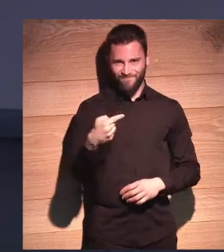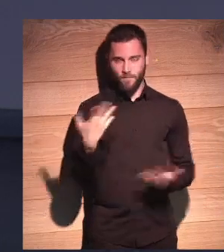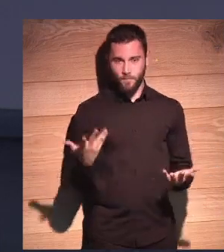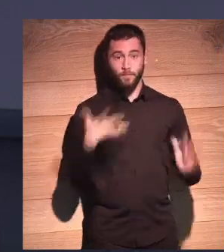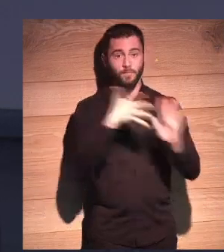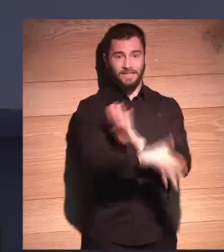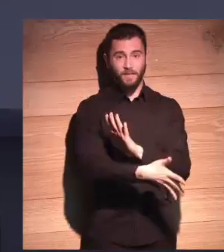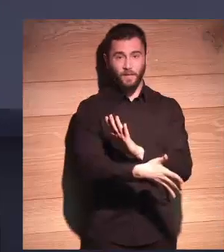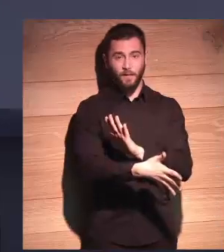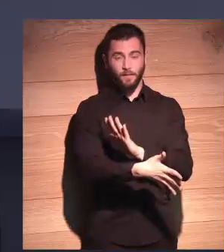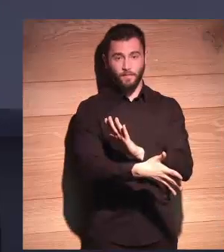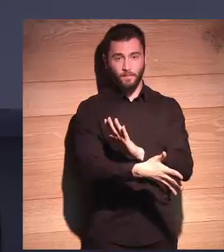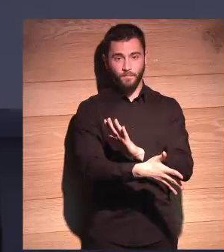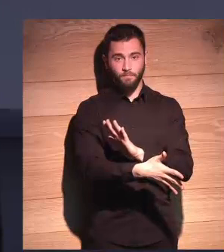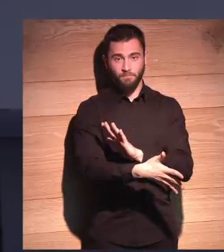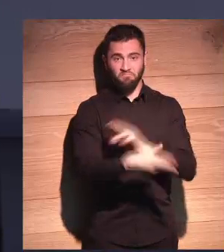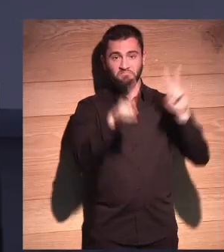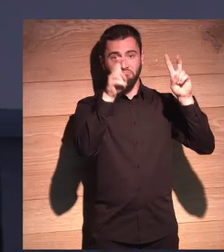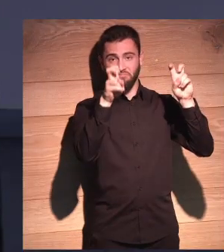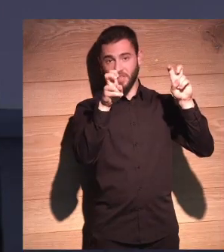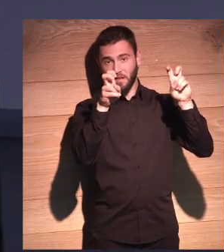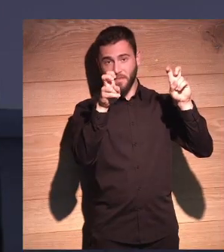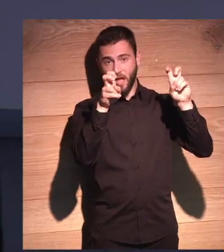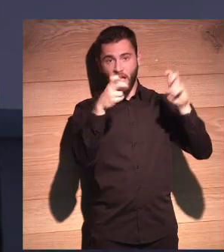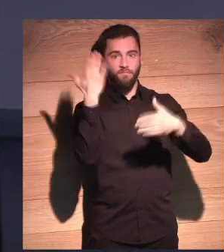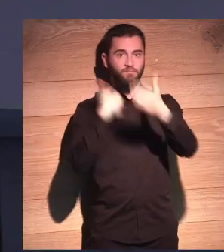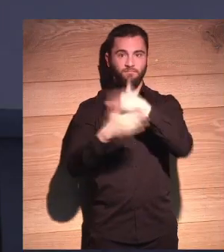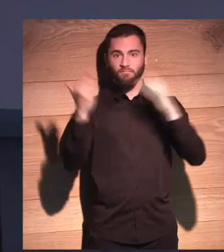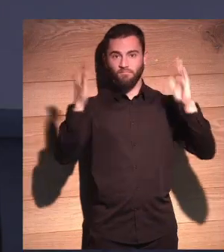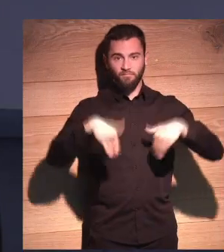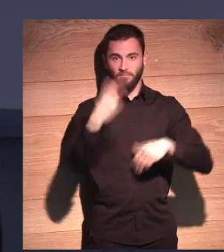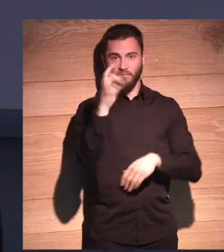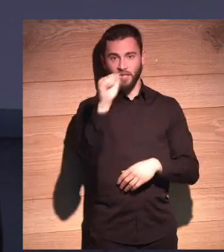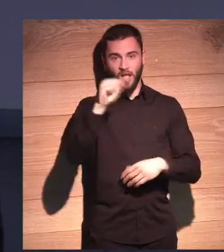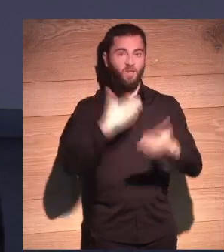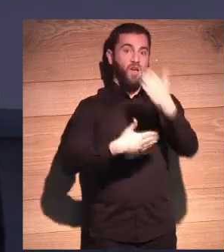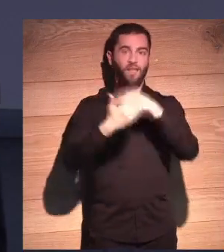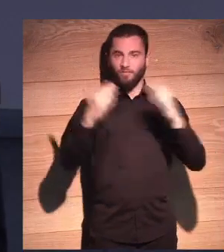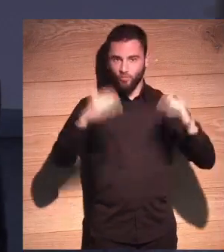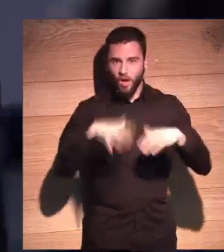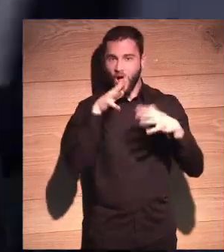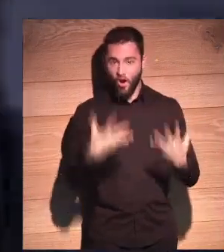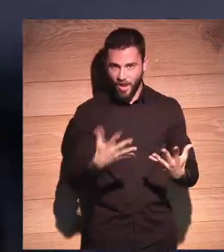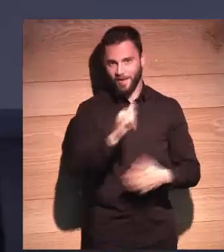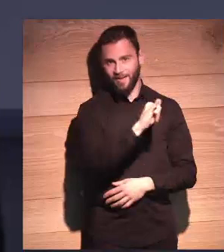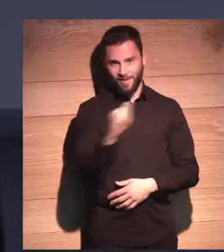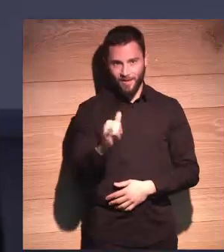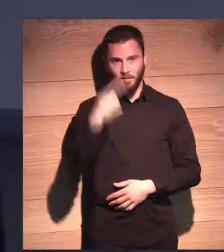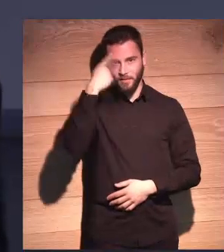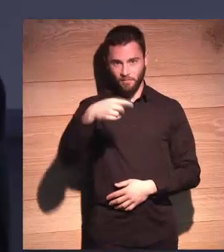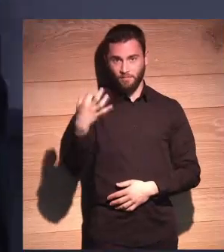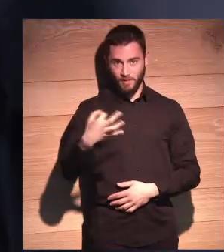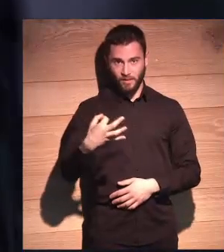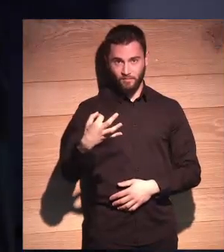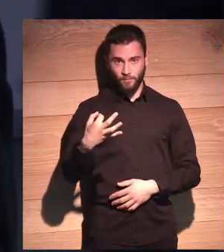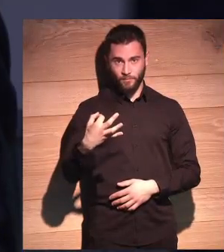decir, que hay un tema que no existía hasta hace 20 años, pero que ahora existe y que tenemos que tener en